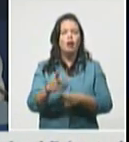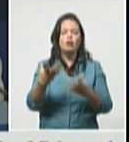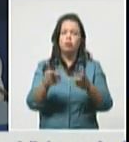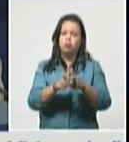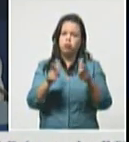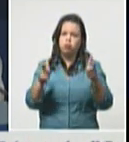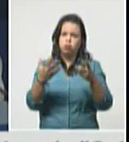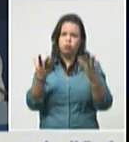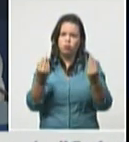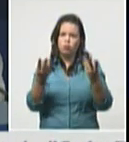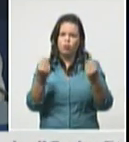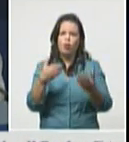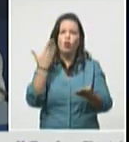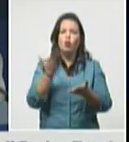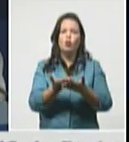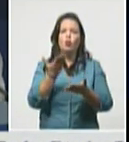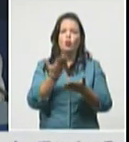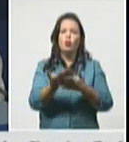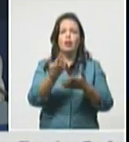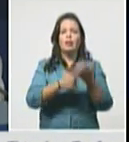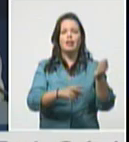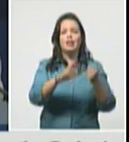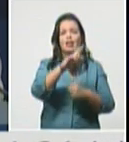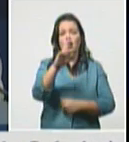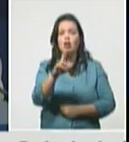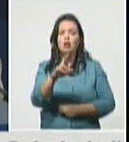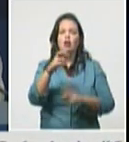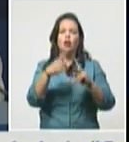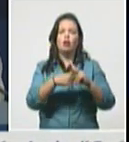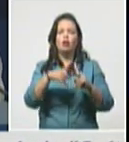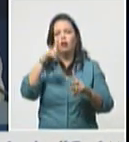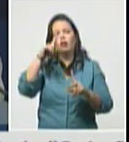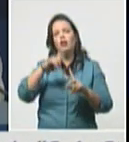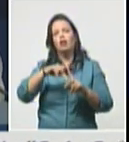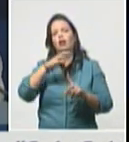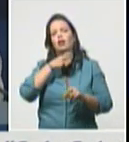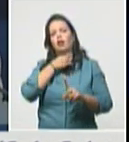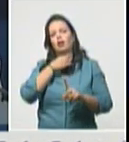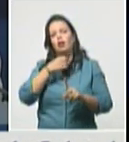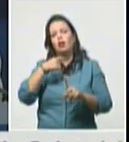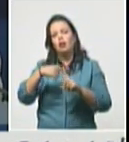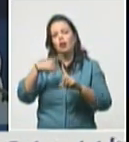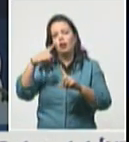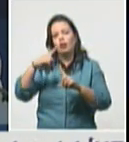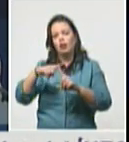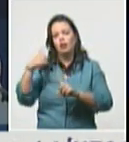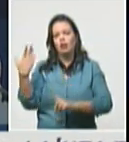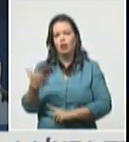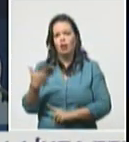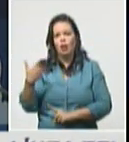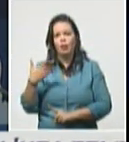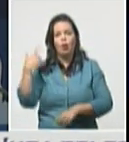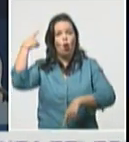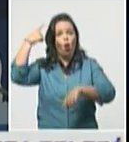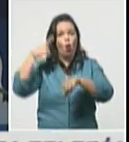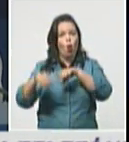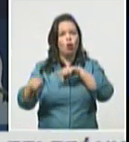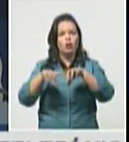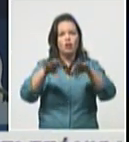test rápido. Y hay un evento que está en el Cerro, en el Consejo